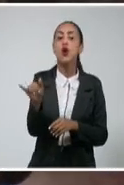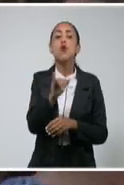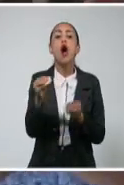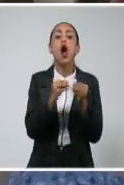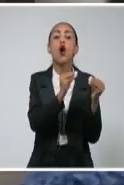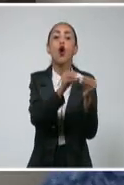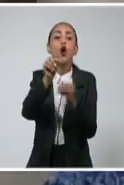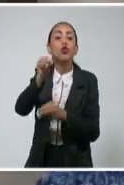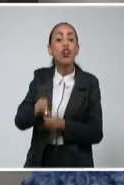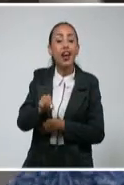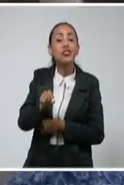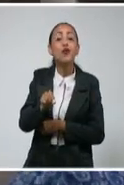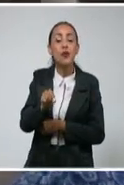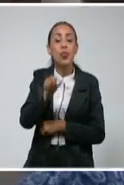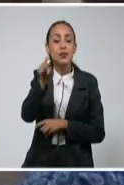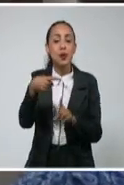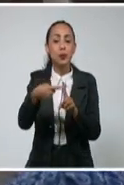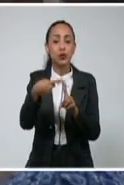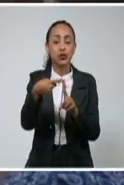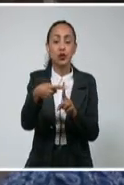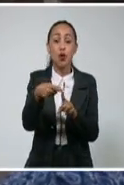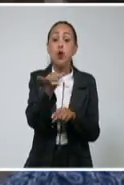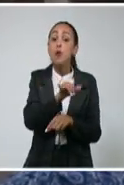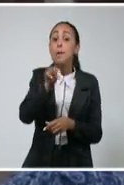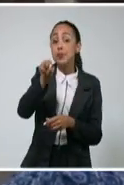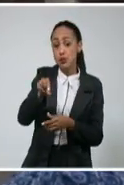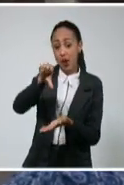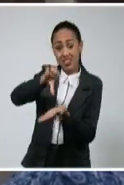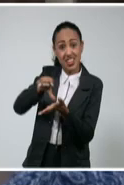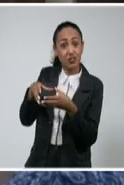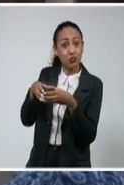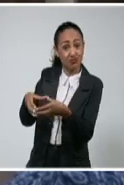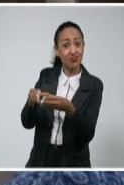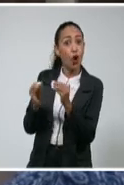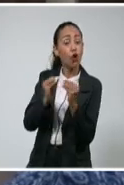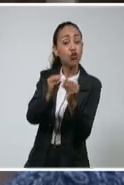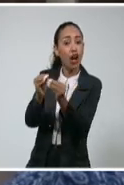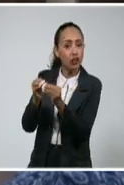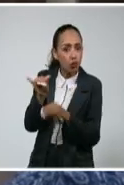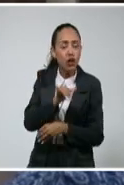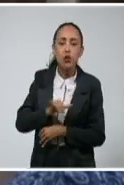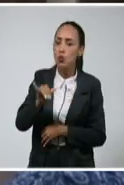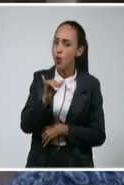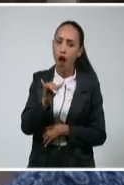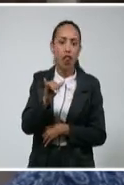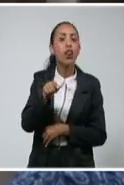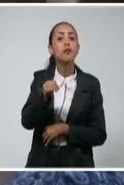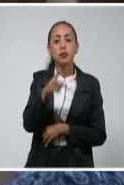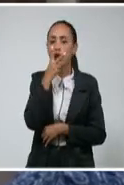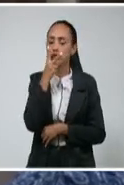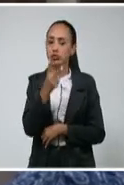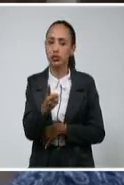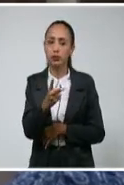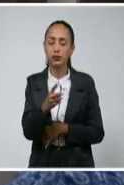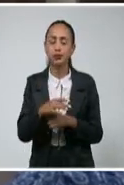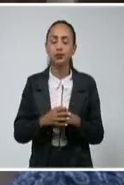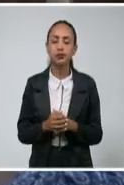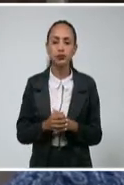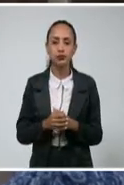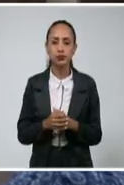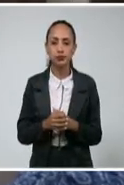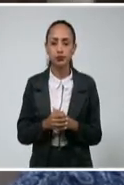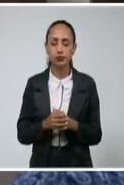positivos, a lo que tenemos en centros para contacto, y hoy también se decidió, que fue otro elemento que se incorpora, a los contactos de test